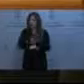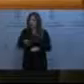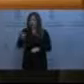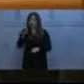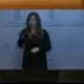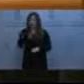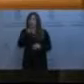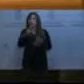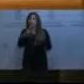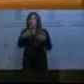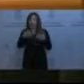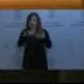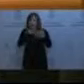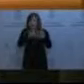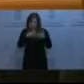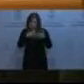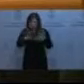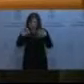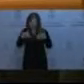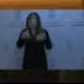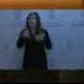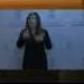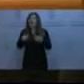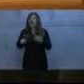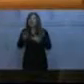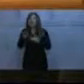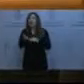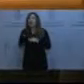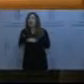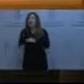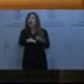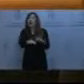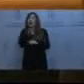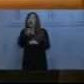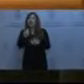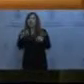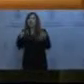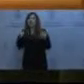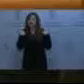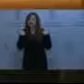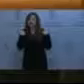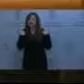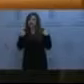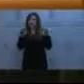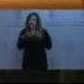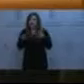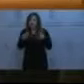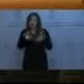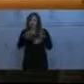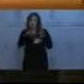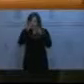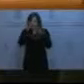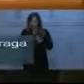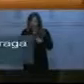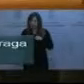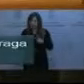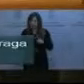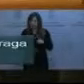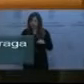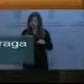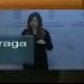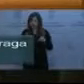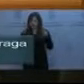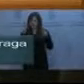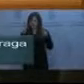leyendo literalmente esa ley, antes de su aprobación, por el órgano competente que corresponda al informe favorable de las direcciones reales en